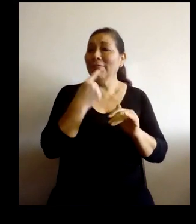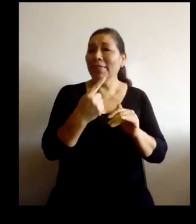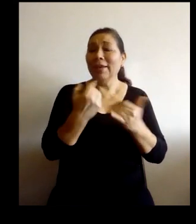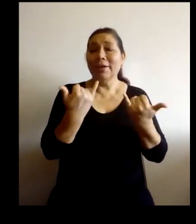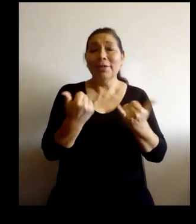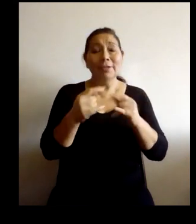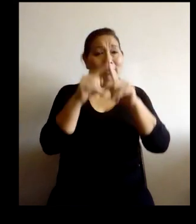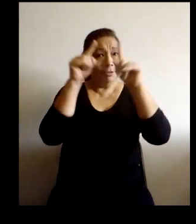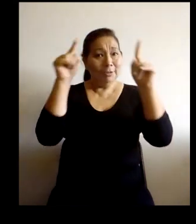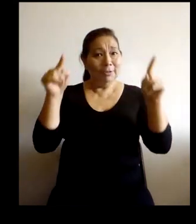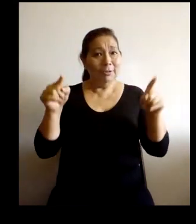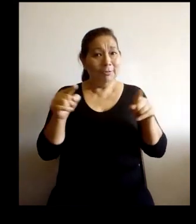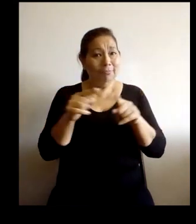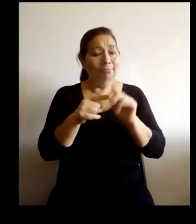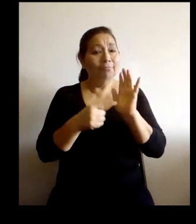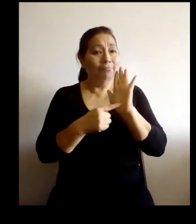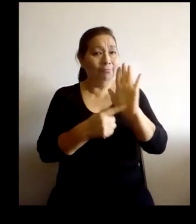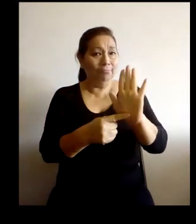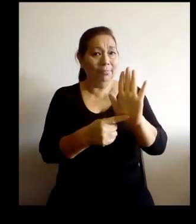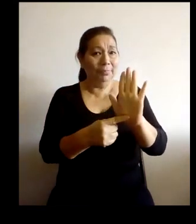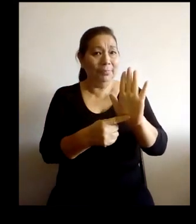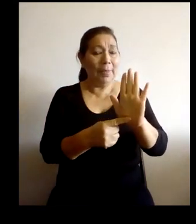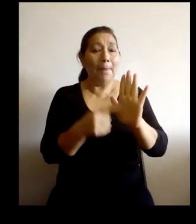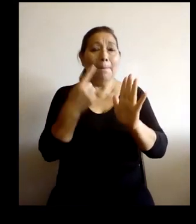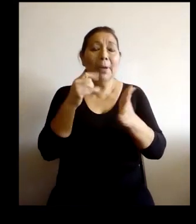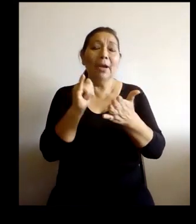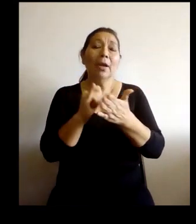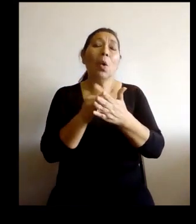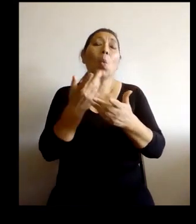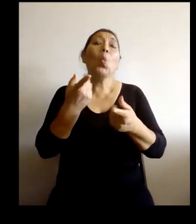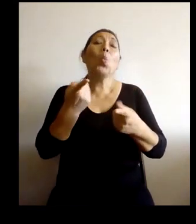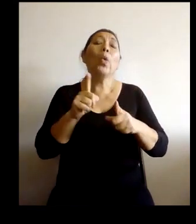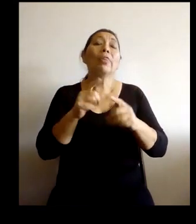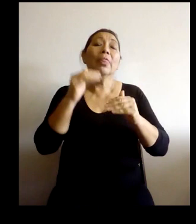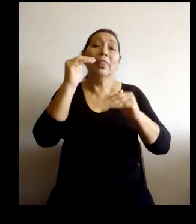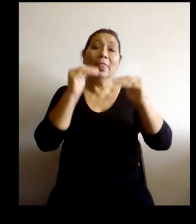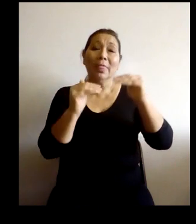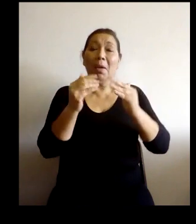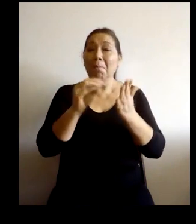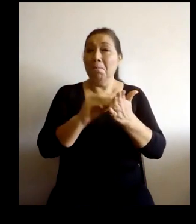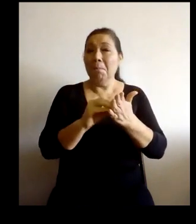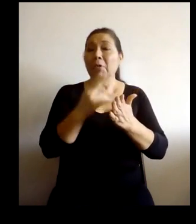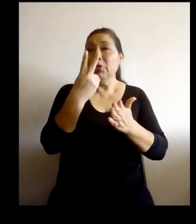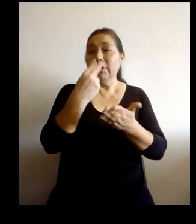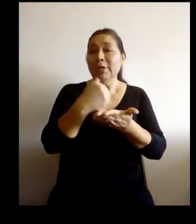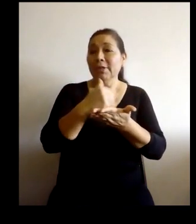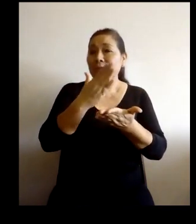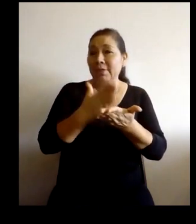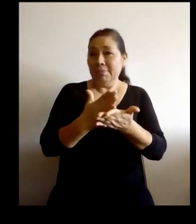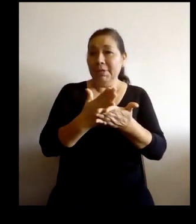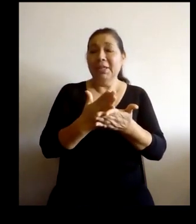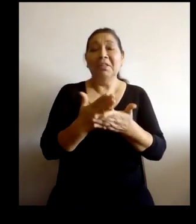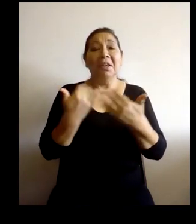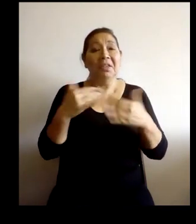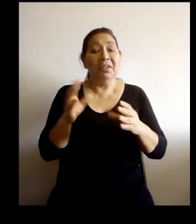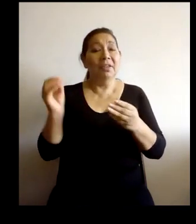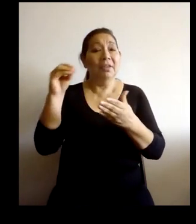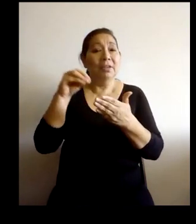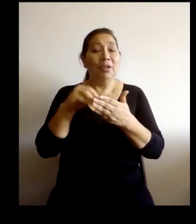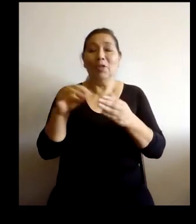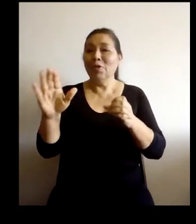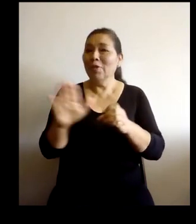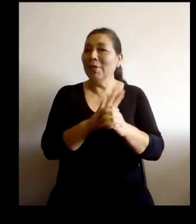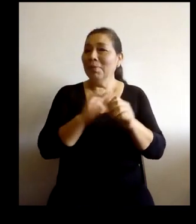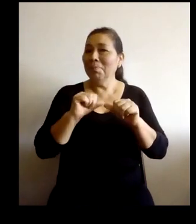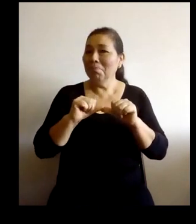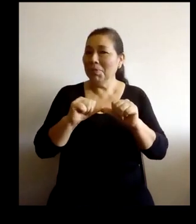lo siguiente. Este es el cuadro que se presenta para determinar el tipo de invalidez. Y cuando es más de las 2/3 partes, ya viene a ser